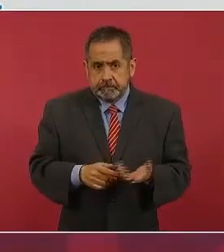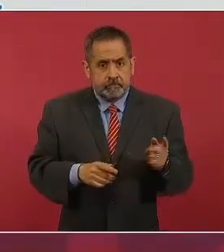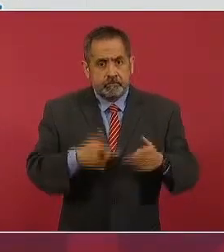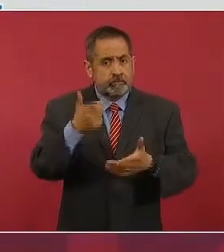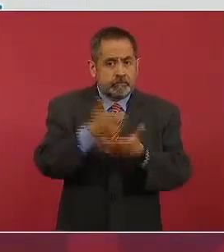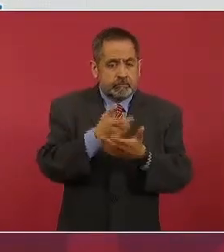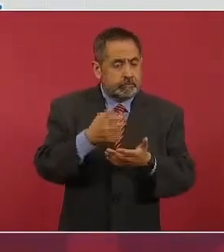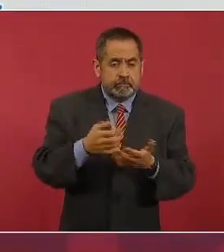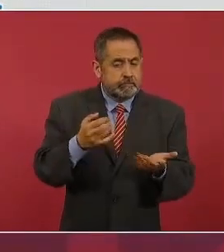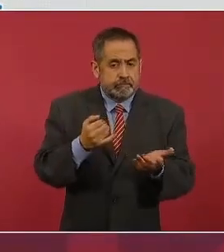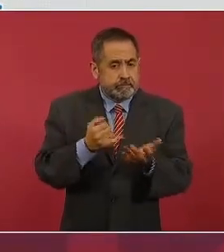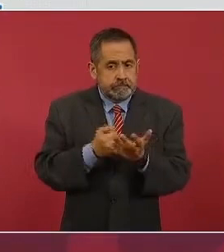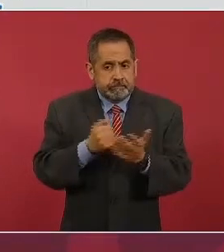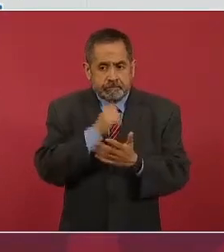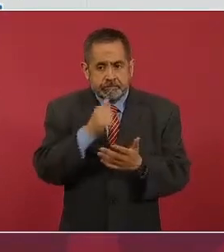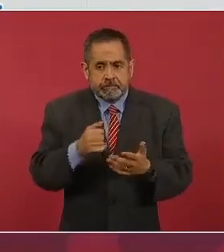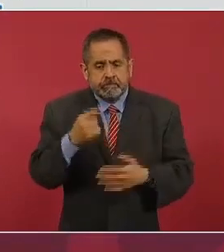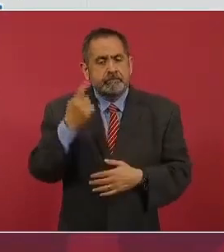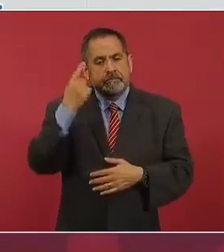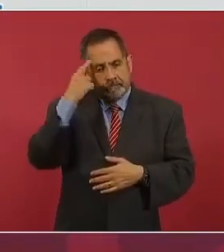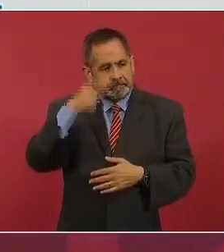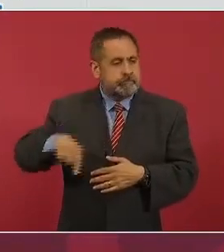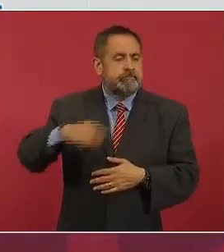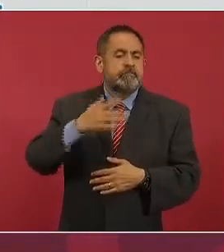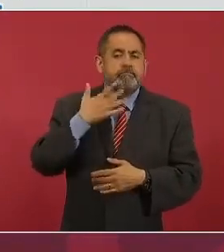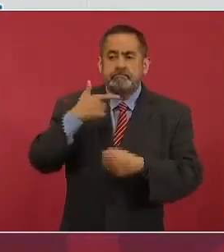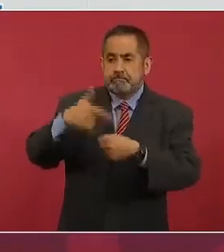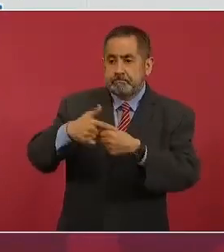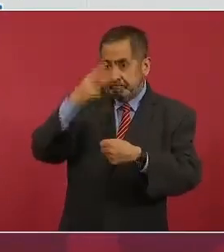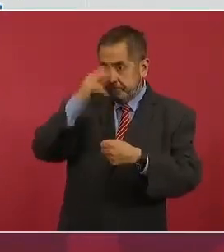impuesto para que la gasolina en México